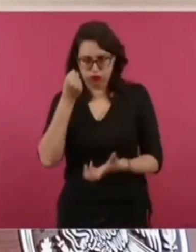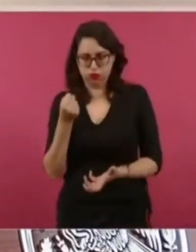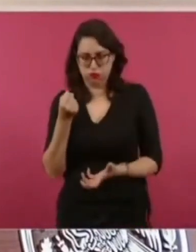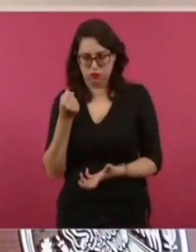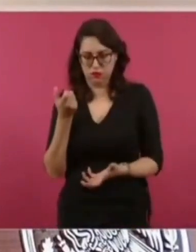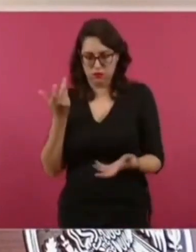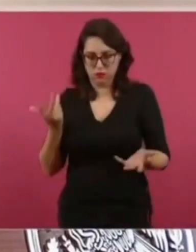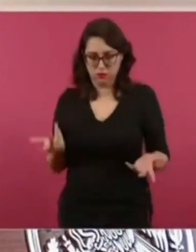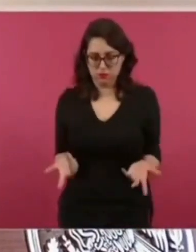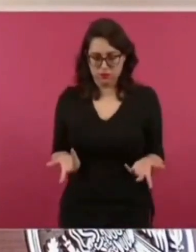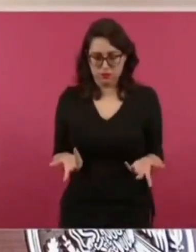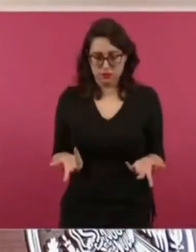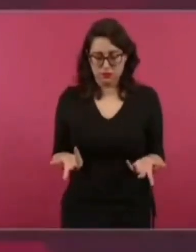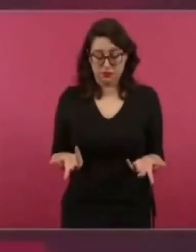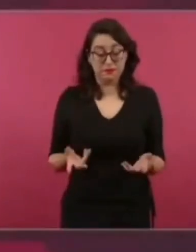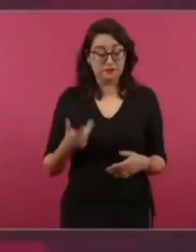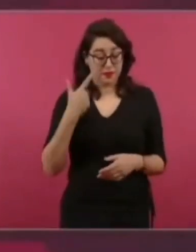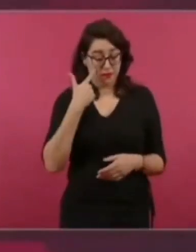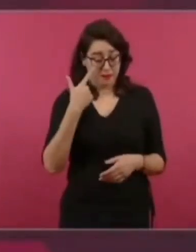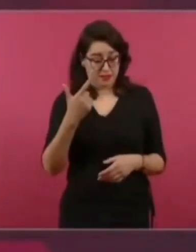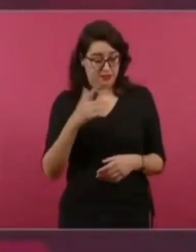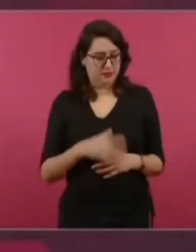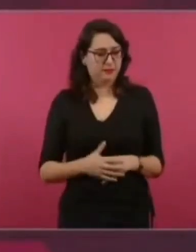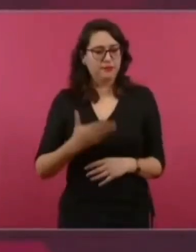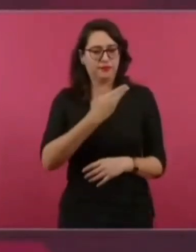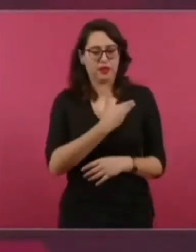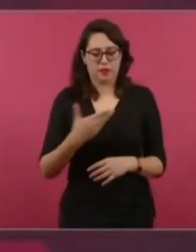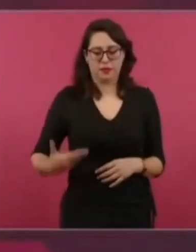lo de las privatizaciones. Hay un libro